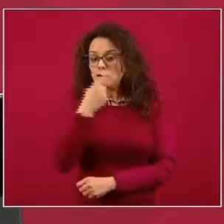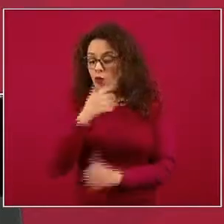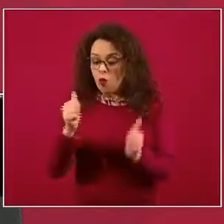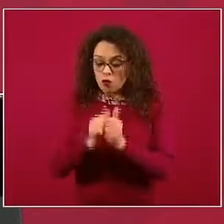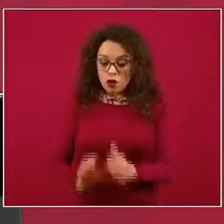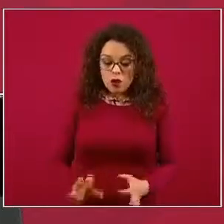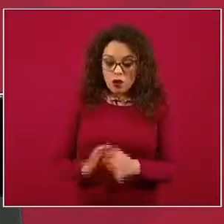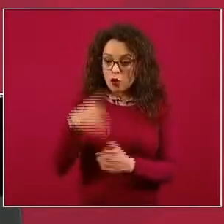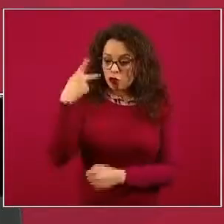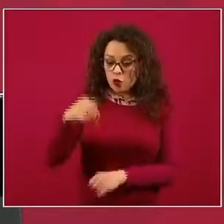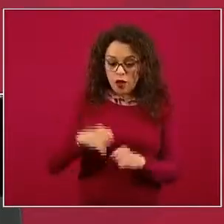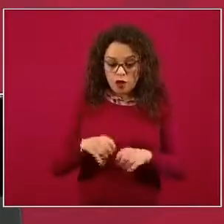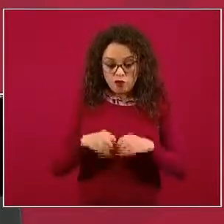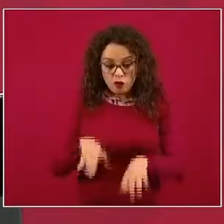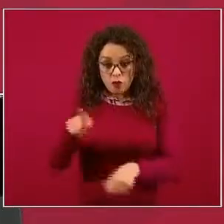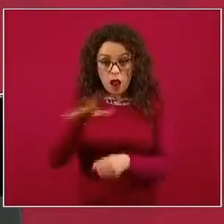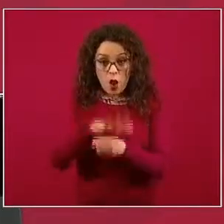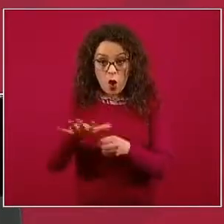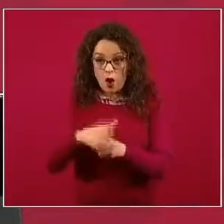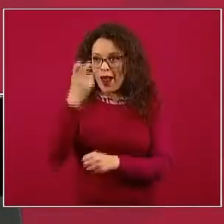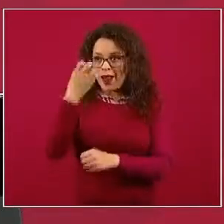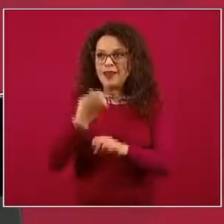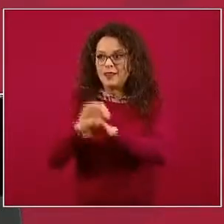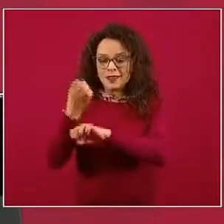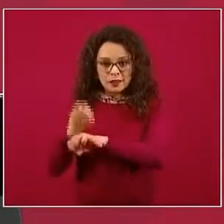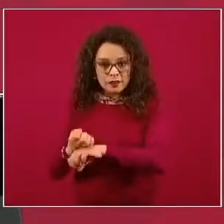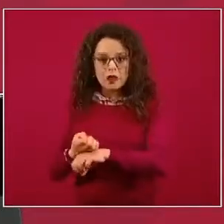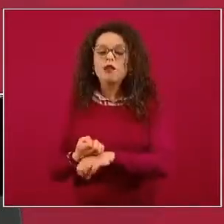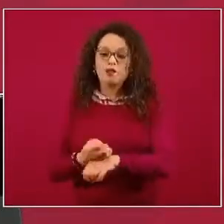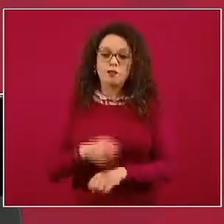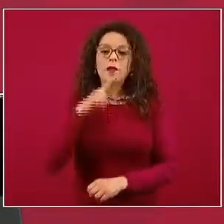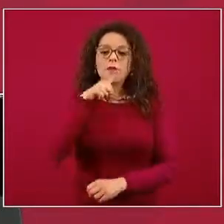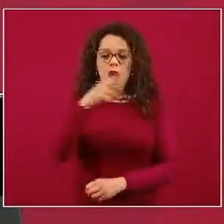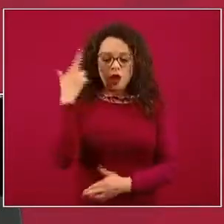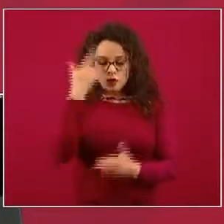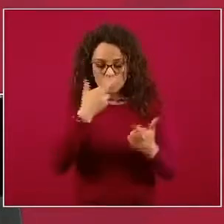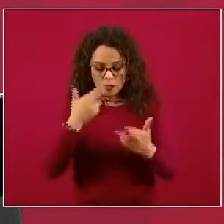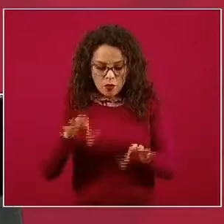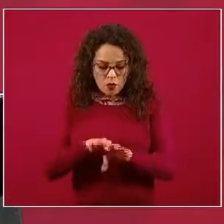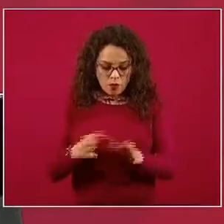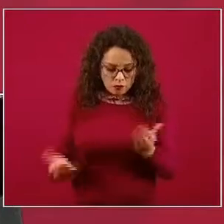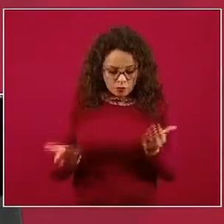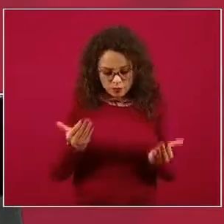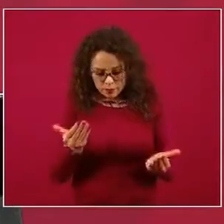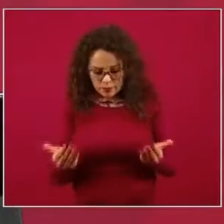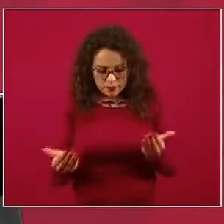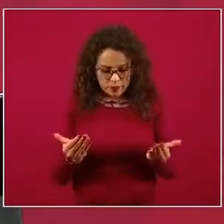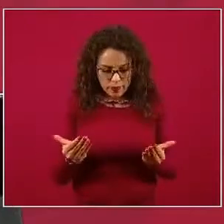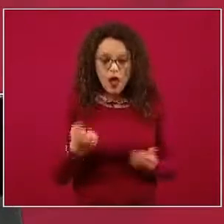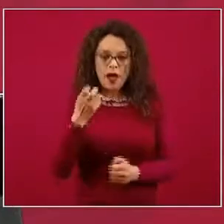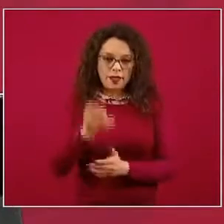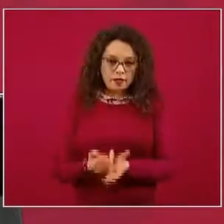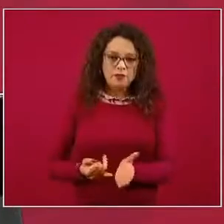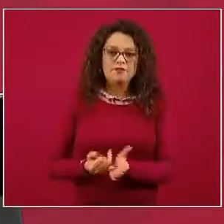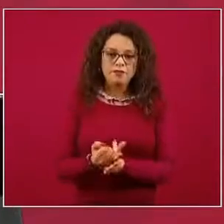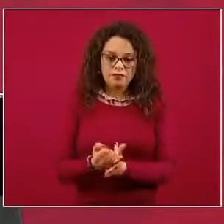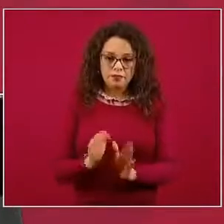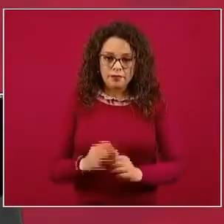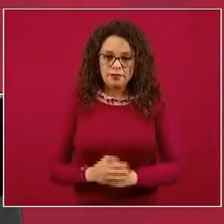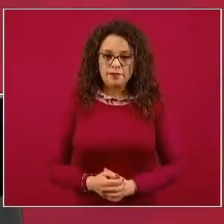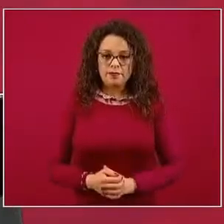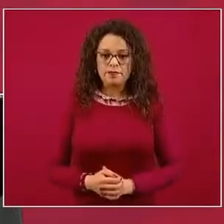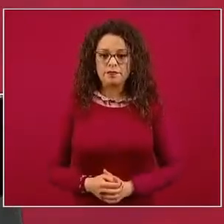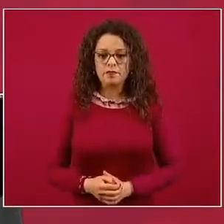información local, mejor establezcan ese balance entre las dos posturas que son